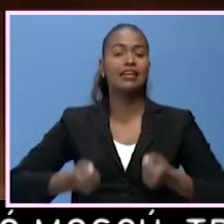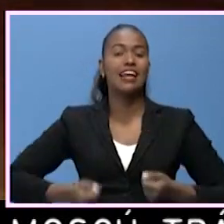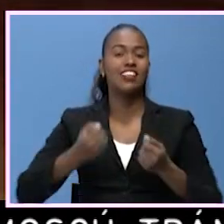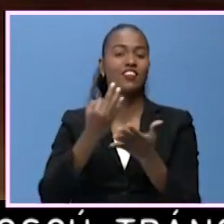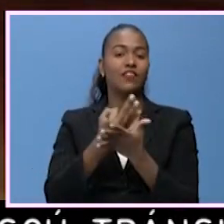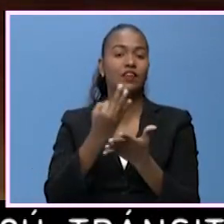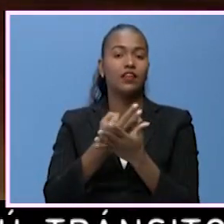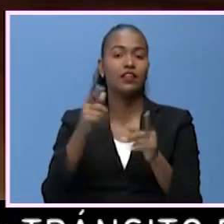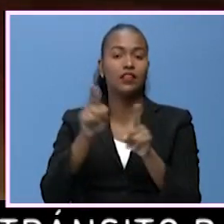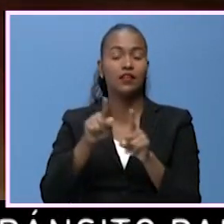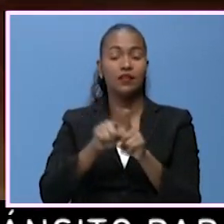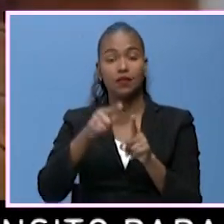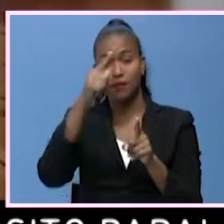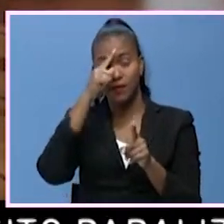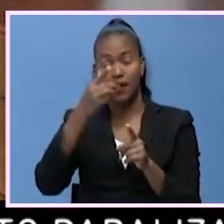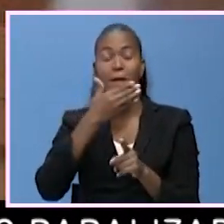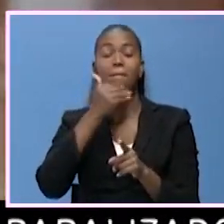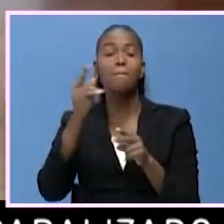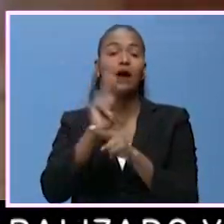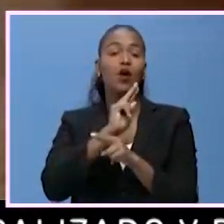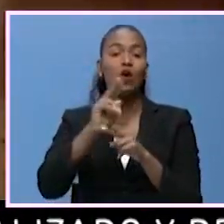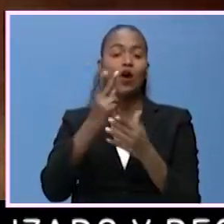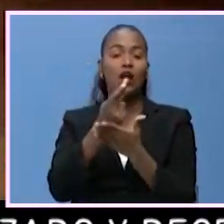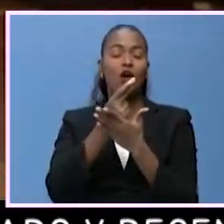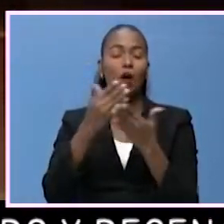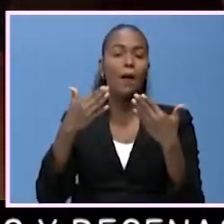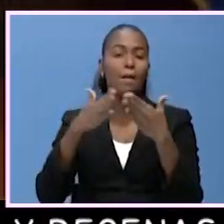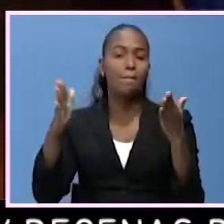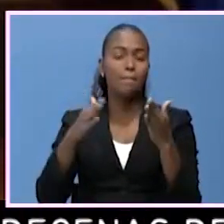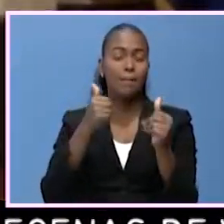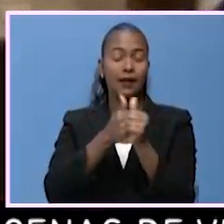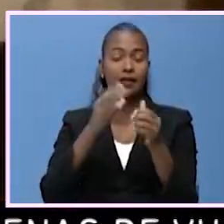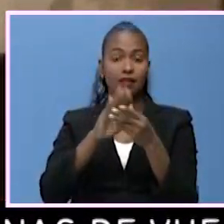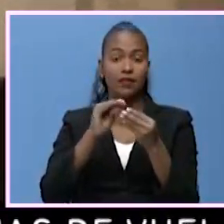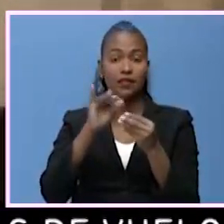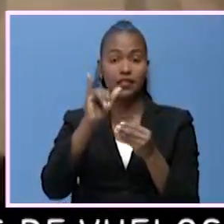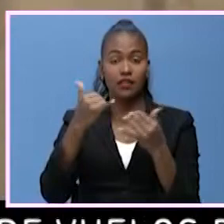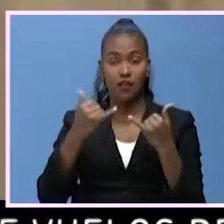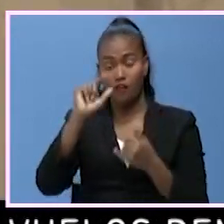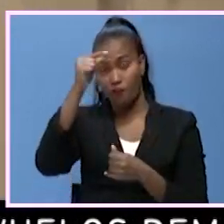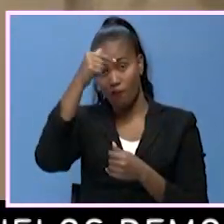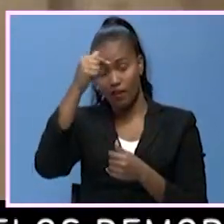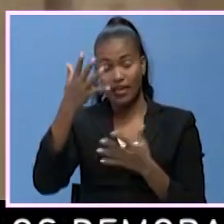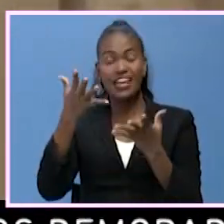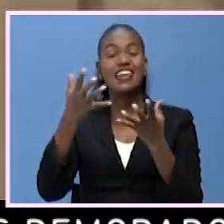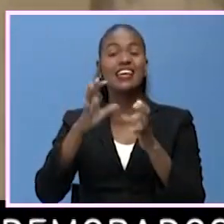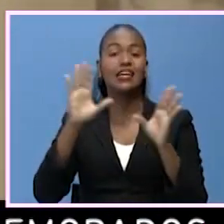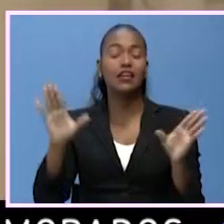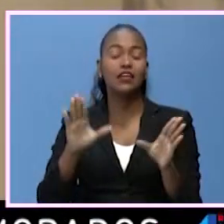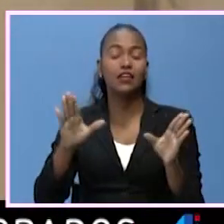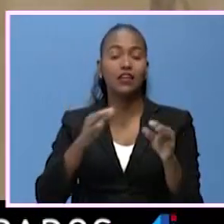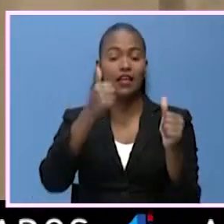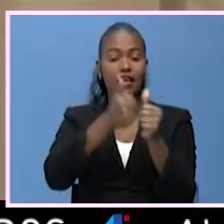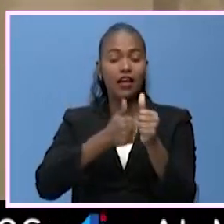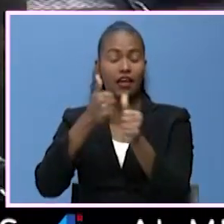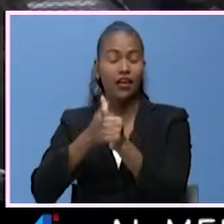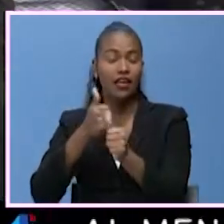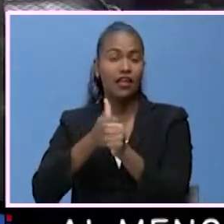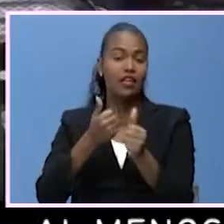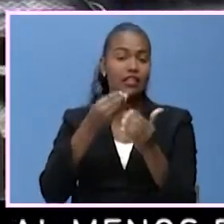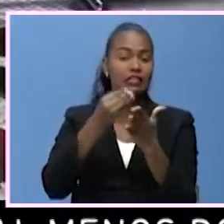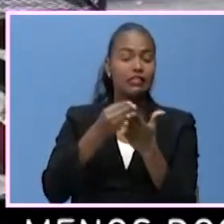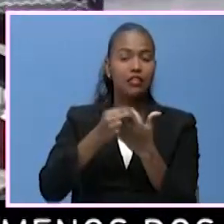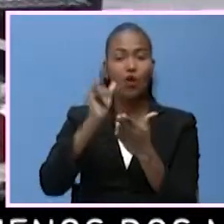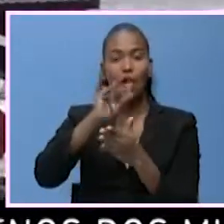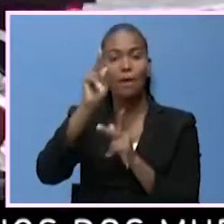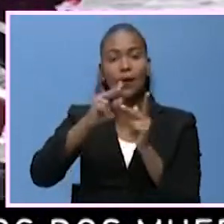así como también un mejor uso de los recursos públicos, precisando que eso es lo que el gobierno trata de hacer, de que cada centavo se use bien y la